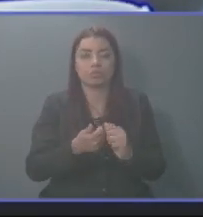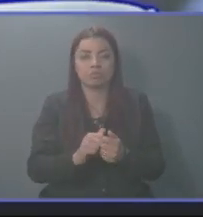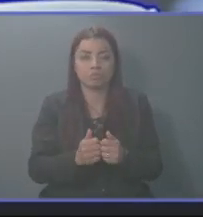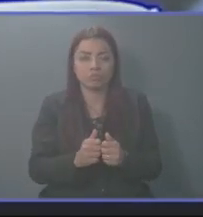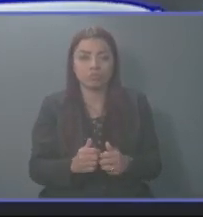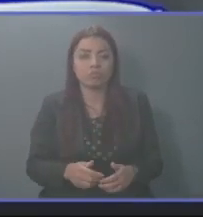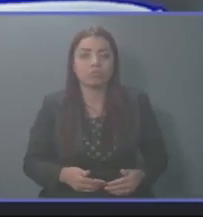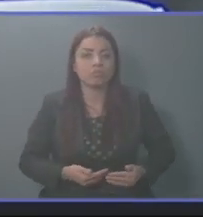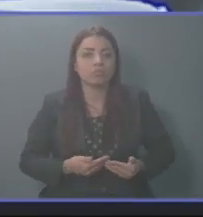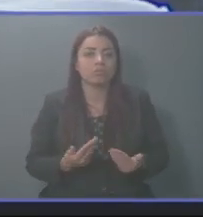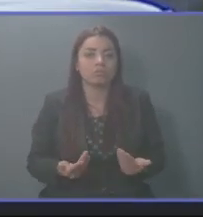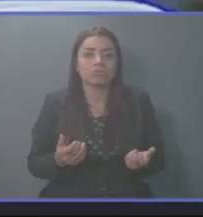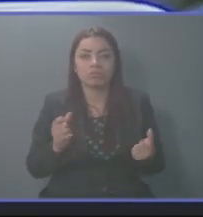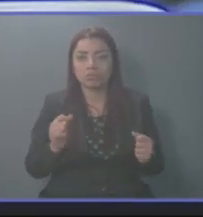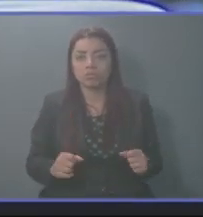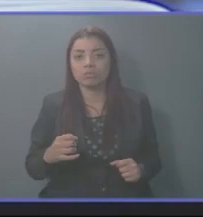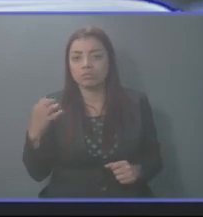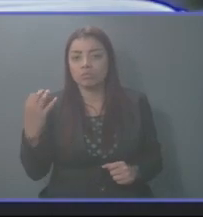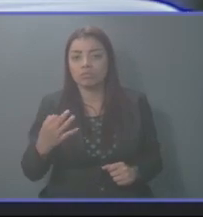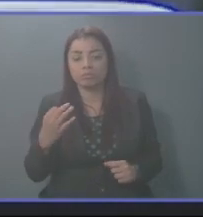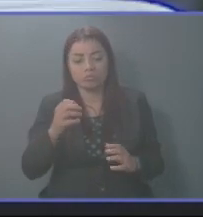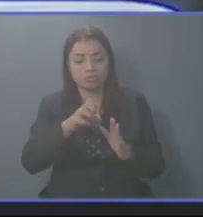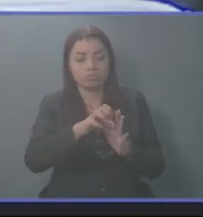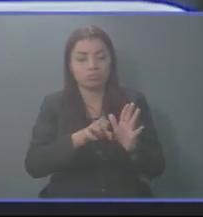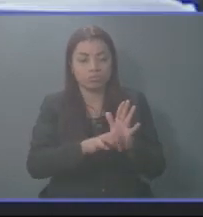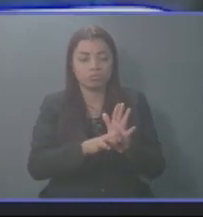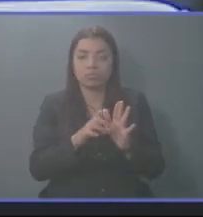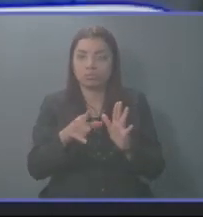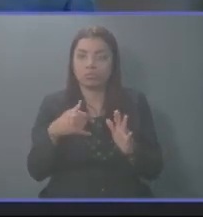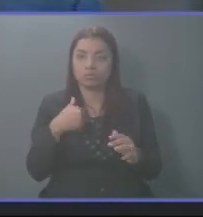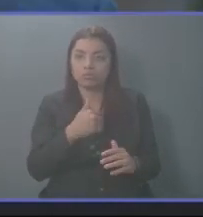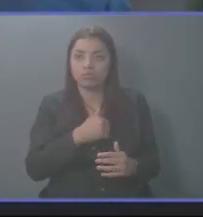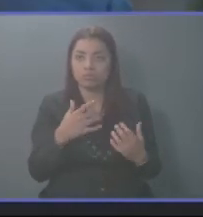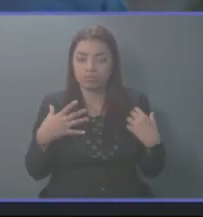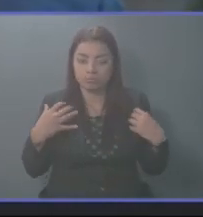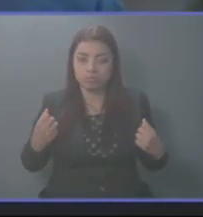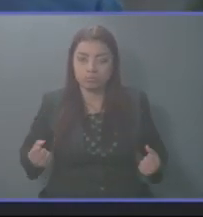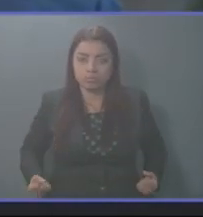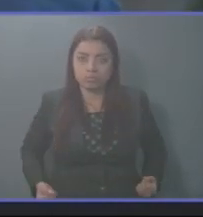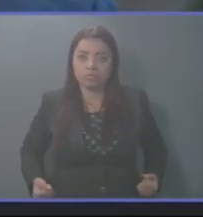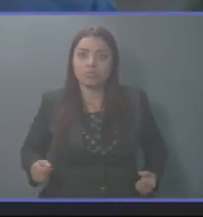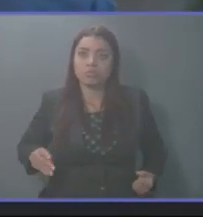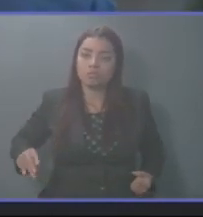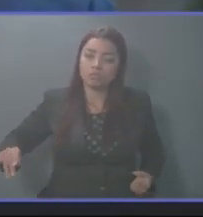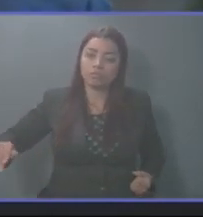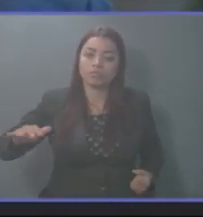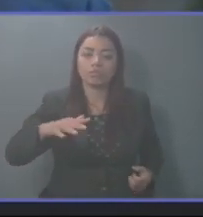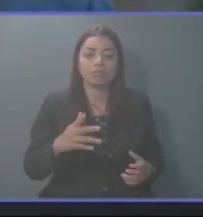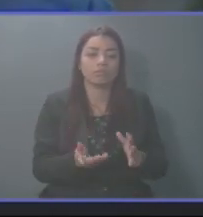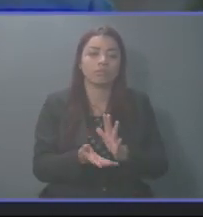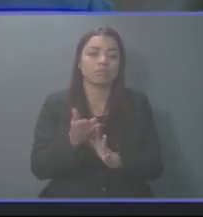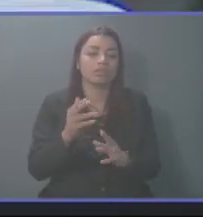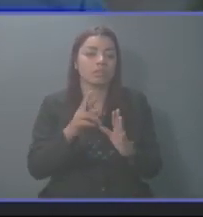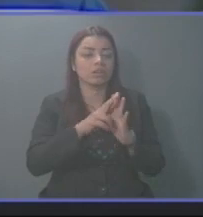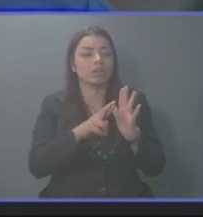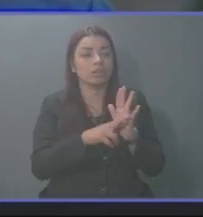Se establece que estos deberán presentar sus estatutos en el Ministerio de Gobernación y Desarrollo Territorial, en el registro